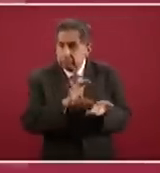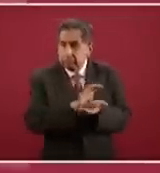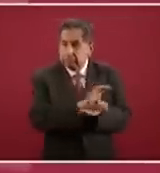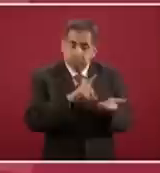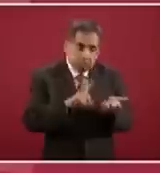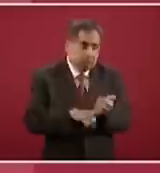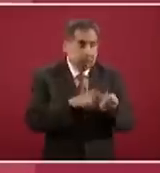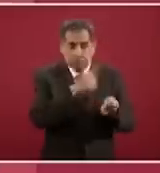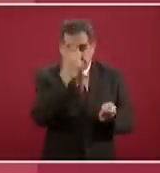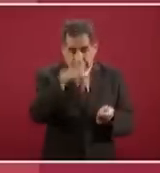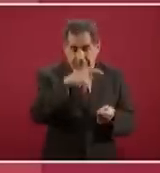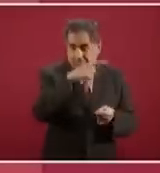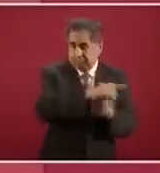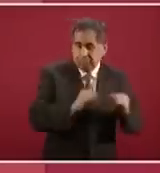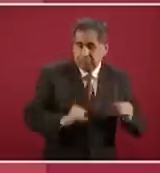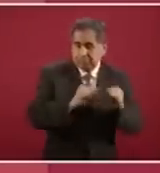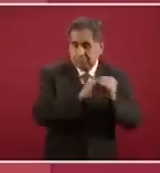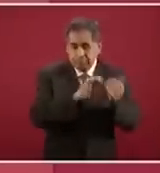mantenerlos,